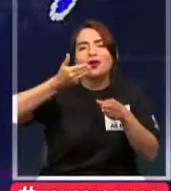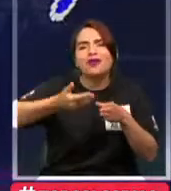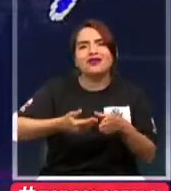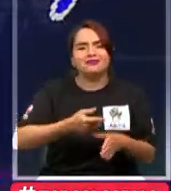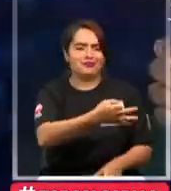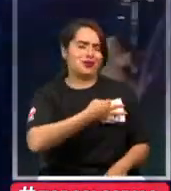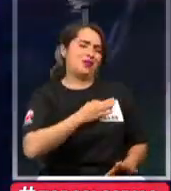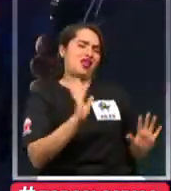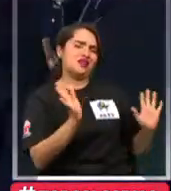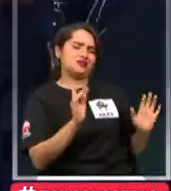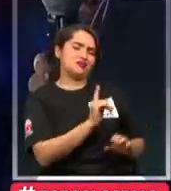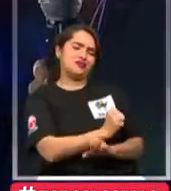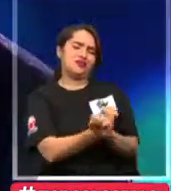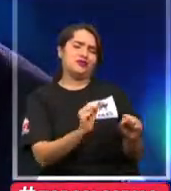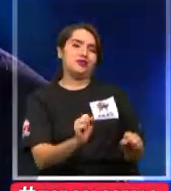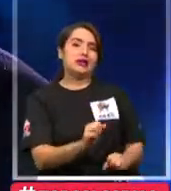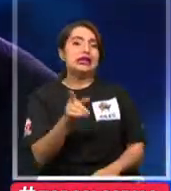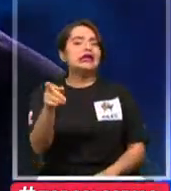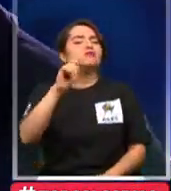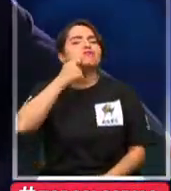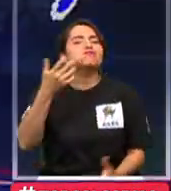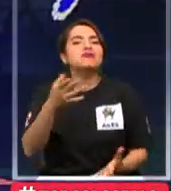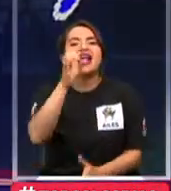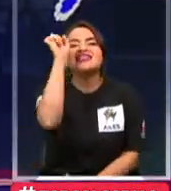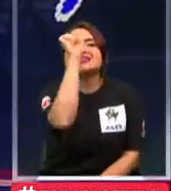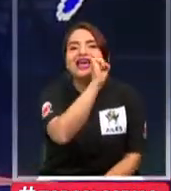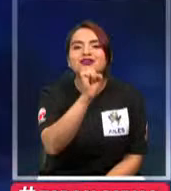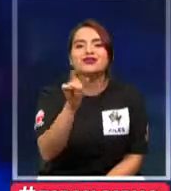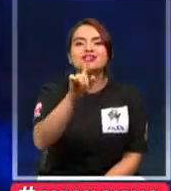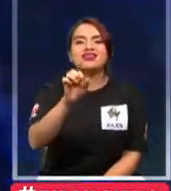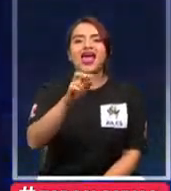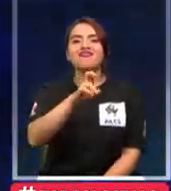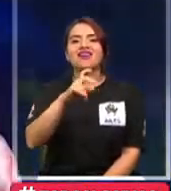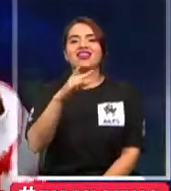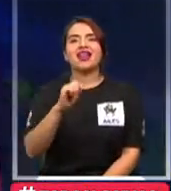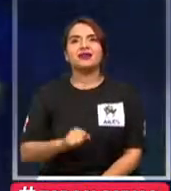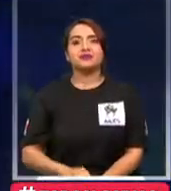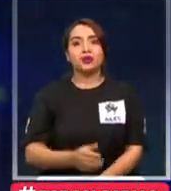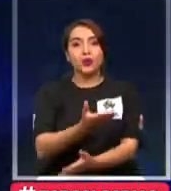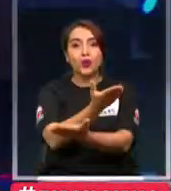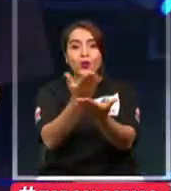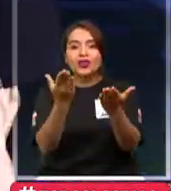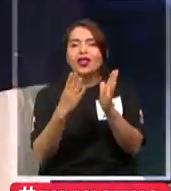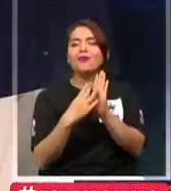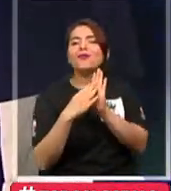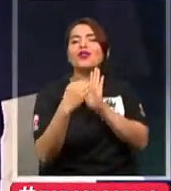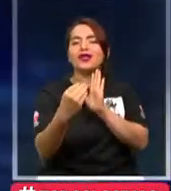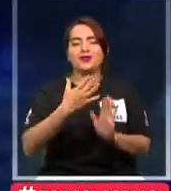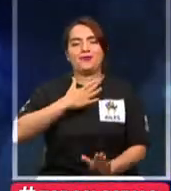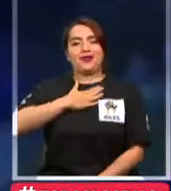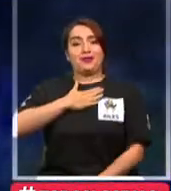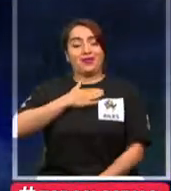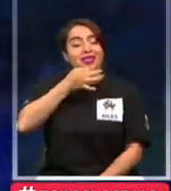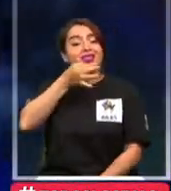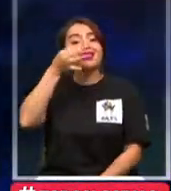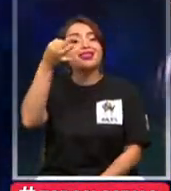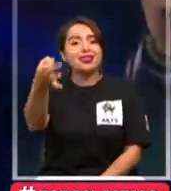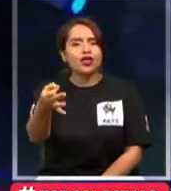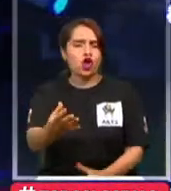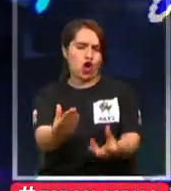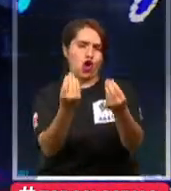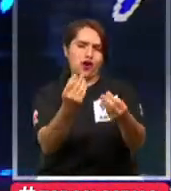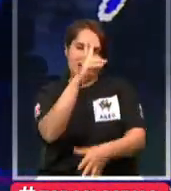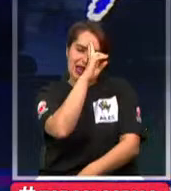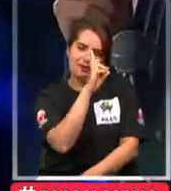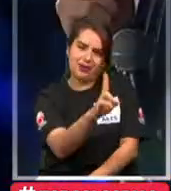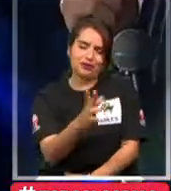No le diga así, es Chanchito Saavedra. Sí, pues, no, Mara, usted ha sido una gran inspiración para mí, se lo digo con cojones y con